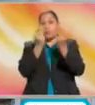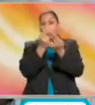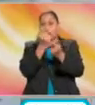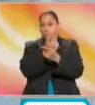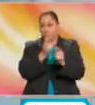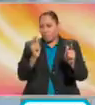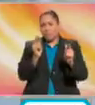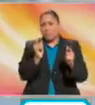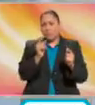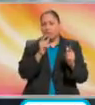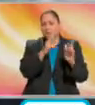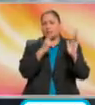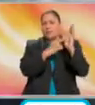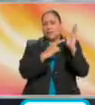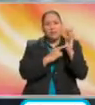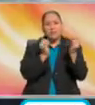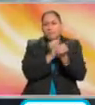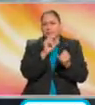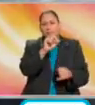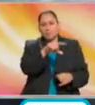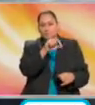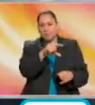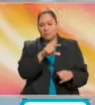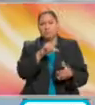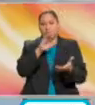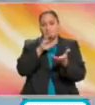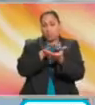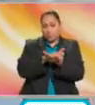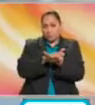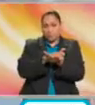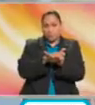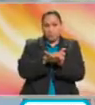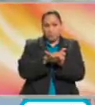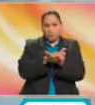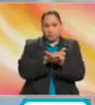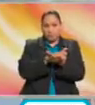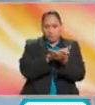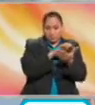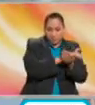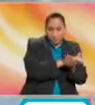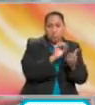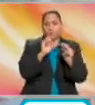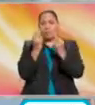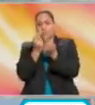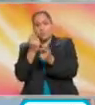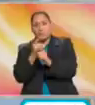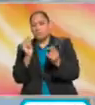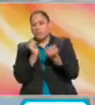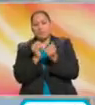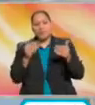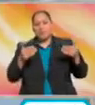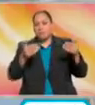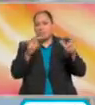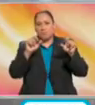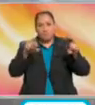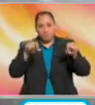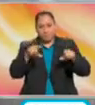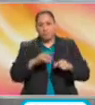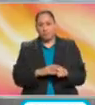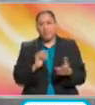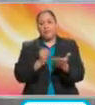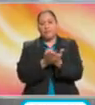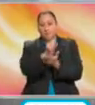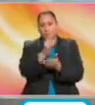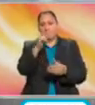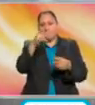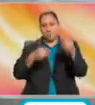no hay por qué hacer distinto si en el matrimonio ya se logró. Claro. En el concubinato en igualdad de circunstancias. Está implícito. También Muy ya hay bien. una resolución